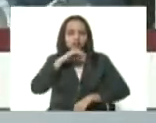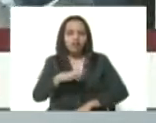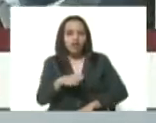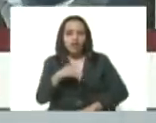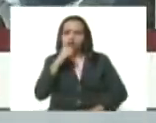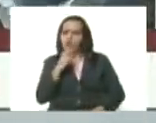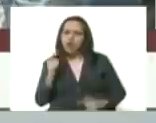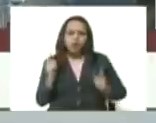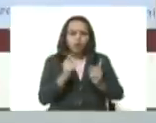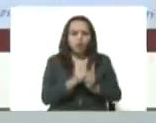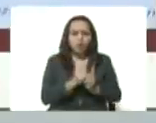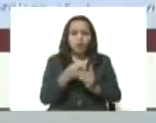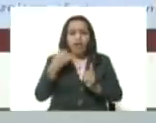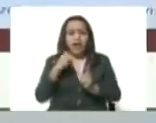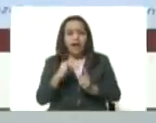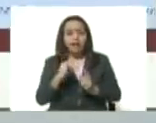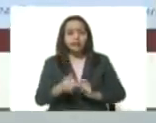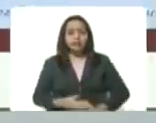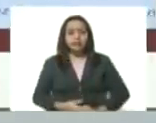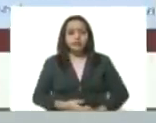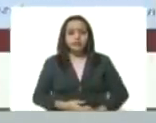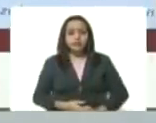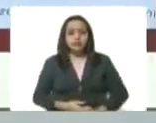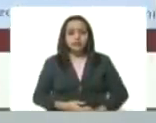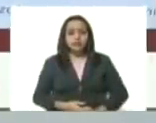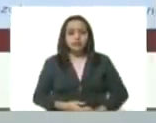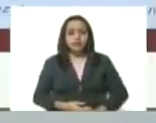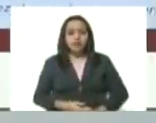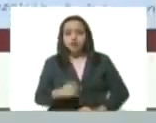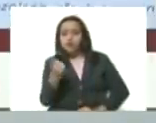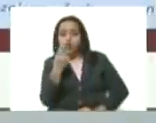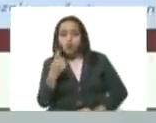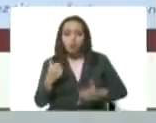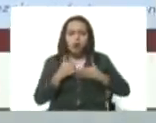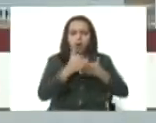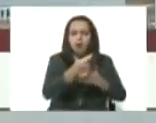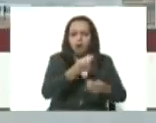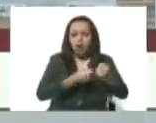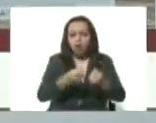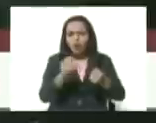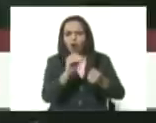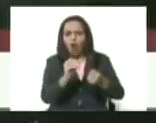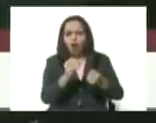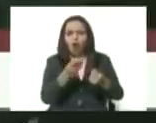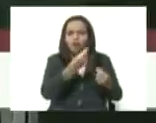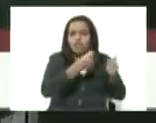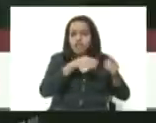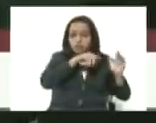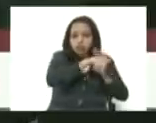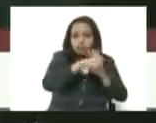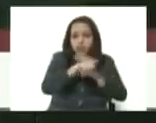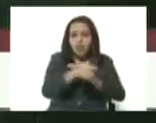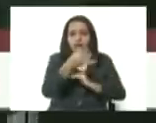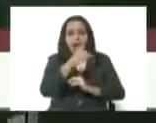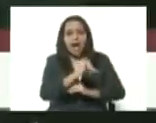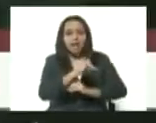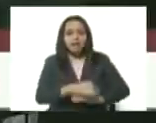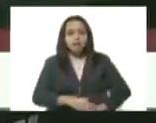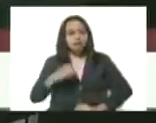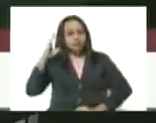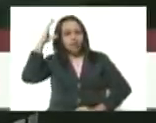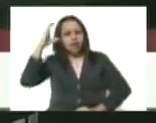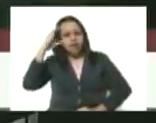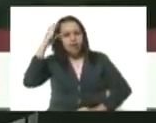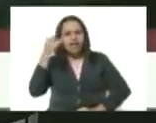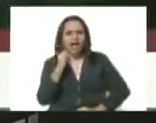mide por su potencialidad económica o por su Producto Interno Bruto. Se mide por su capacidad